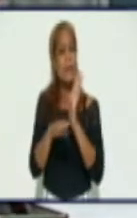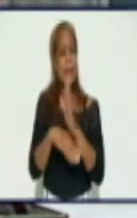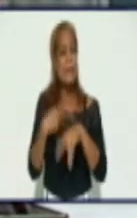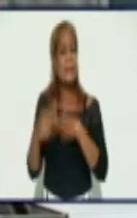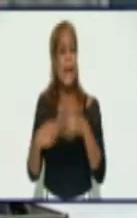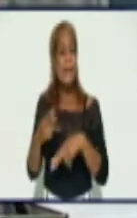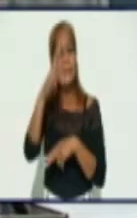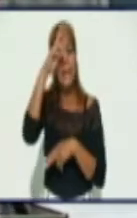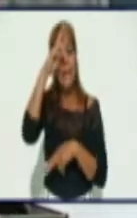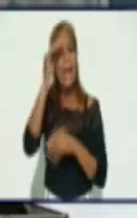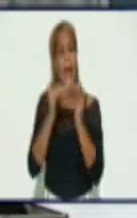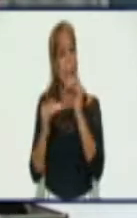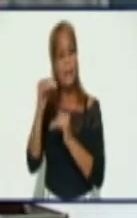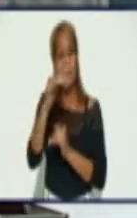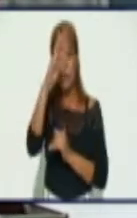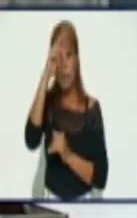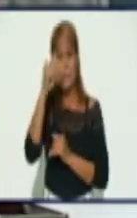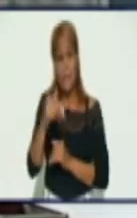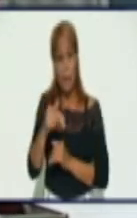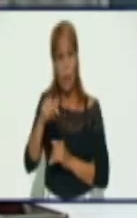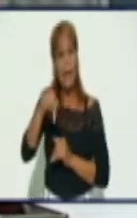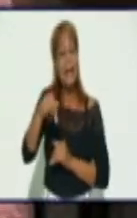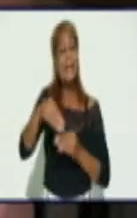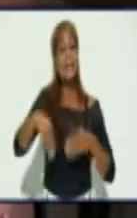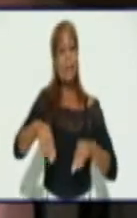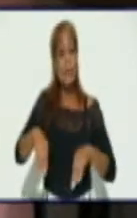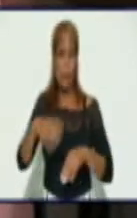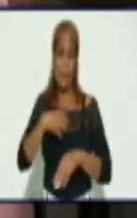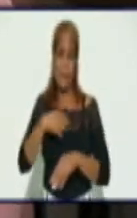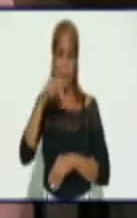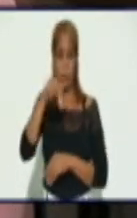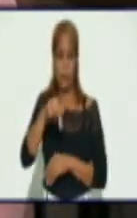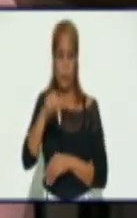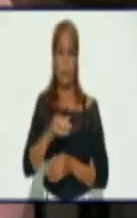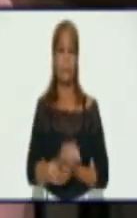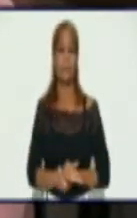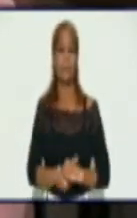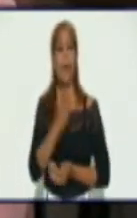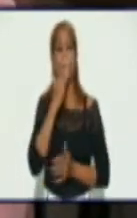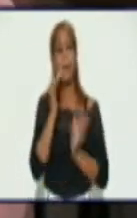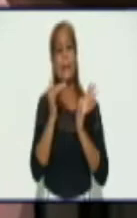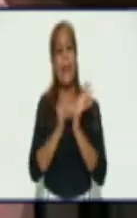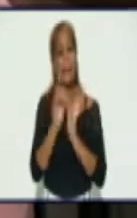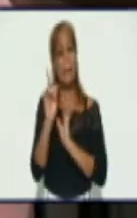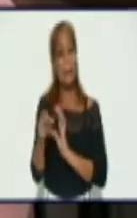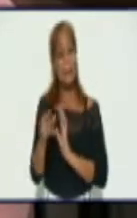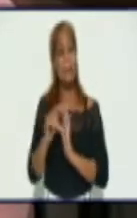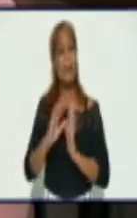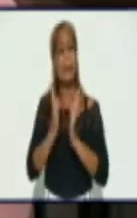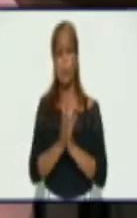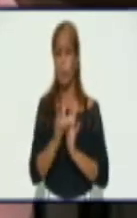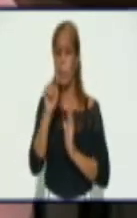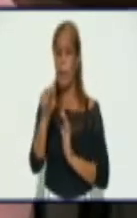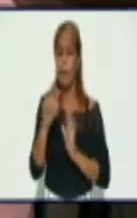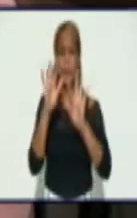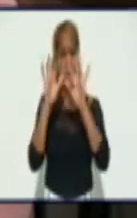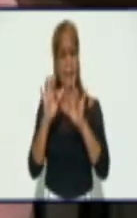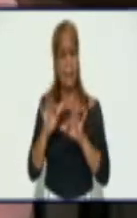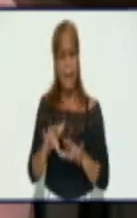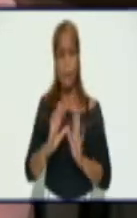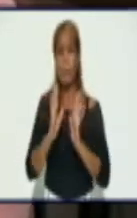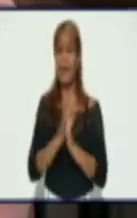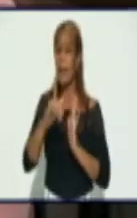contexto como el que vivimos hoy? Sí, buenas tardes, Yunel, para usted, para el secretario, la vicegobernadora,